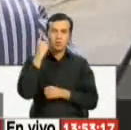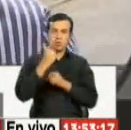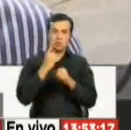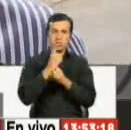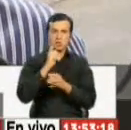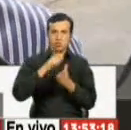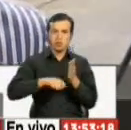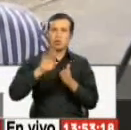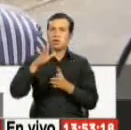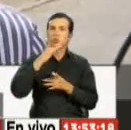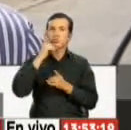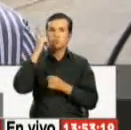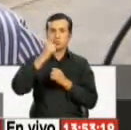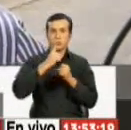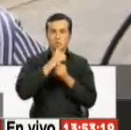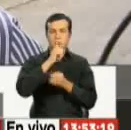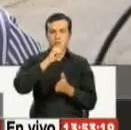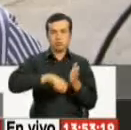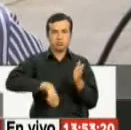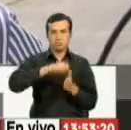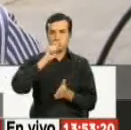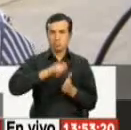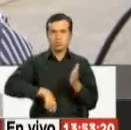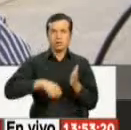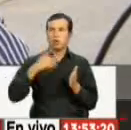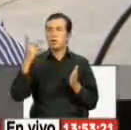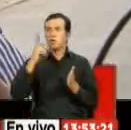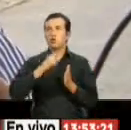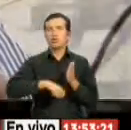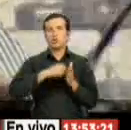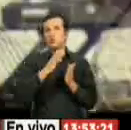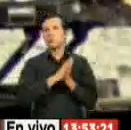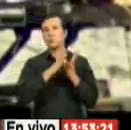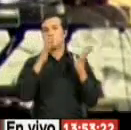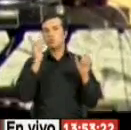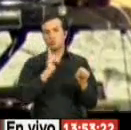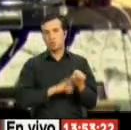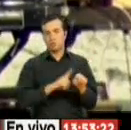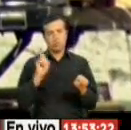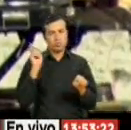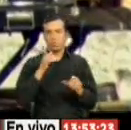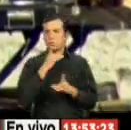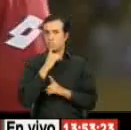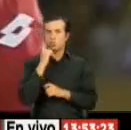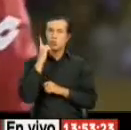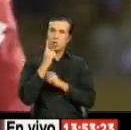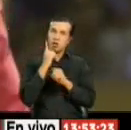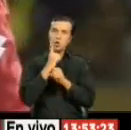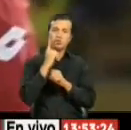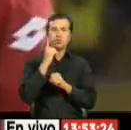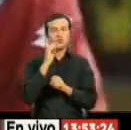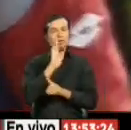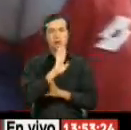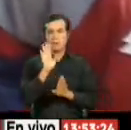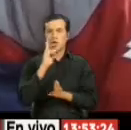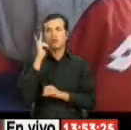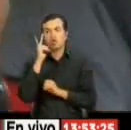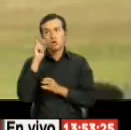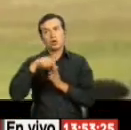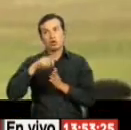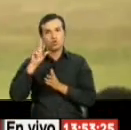contrato y le gusta firmar un año el no no es no es aficionado a firmar todos los más grandes pero